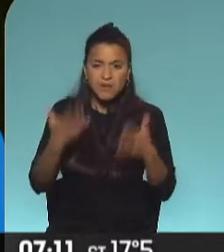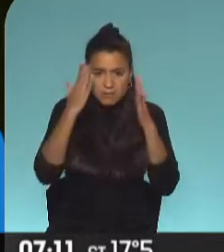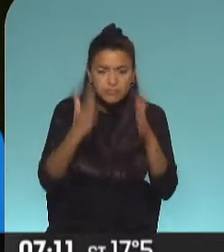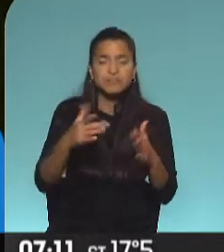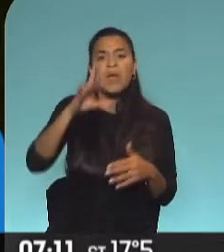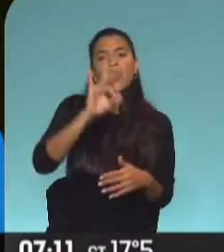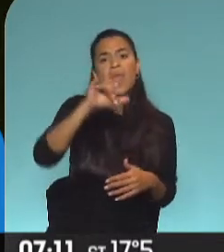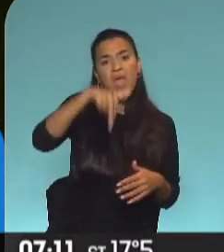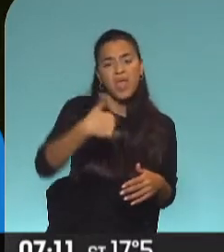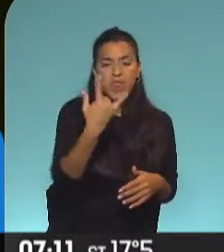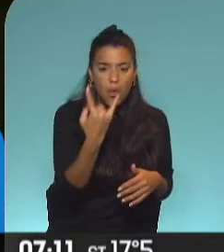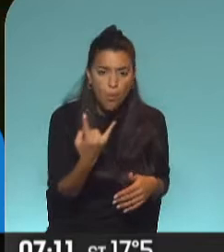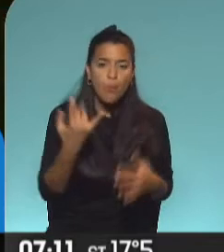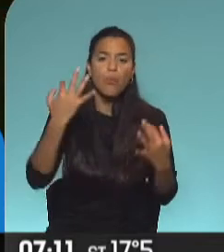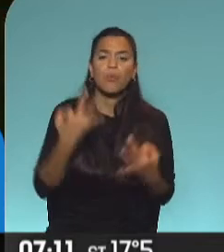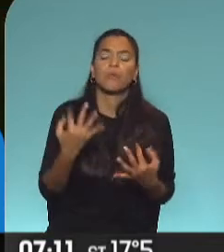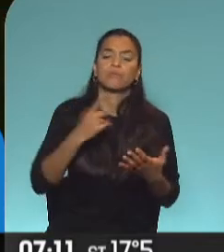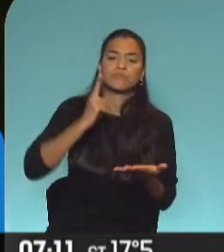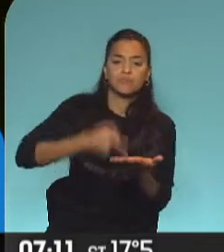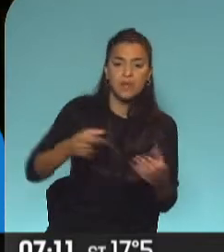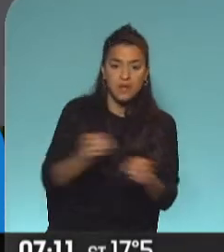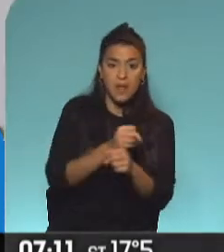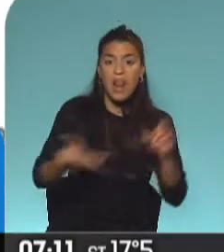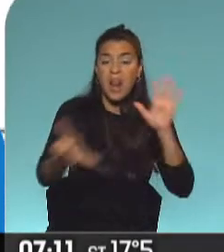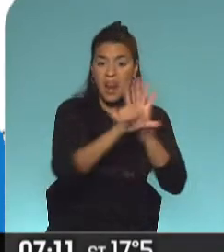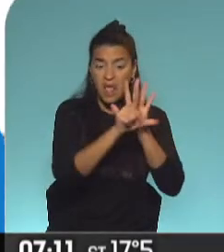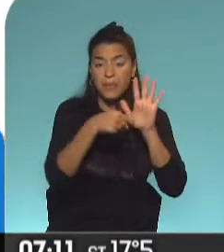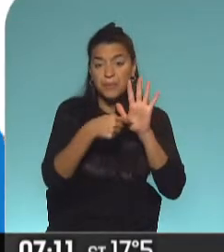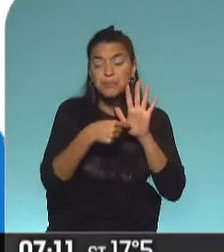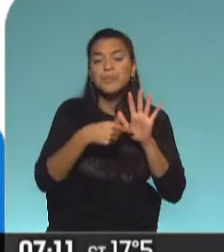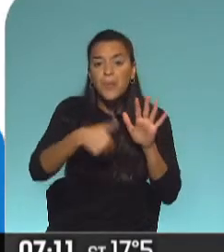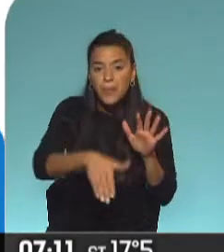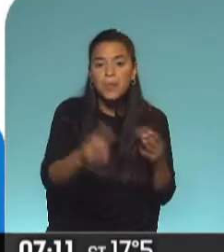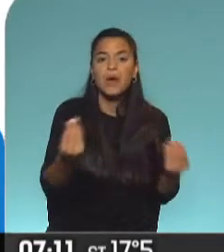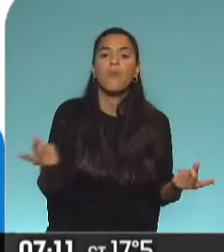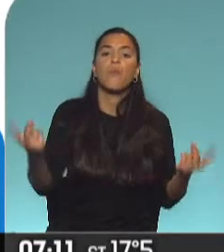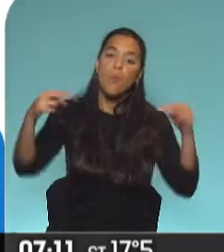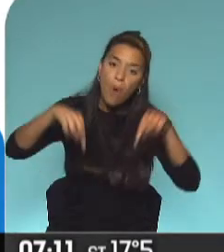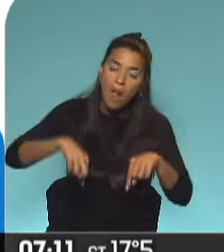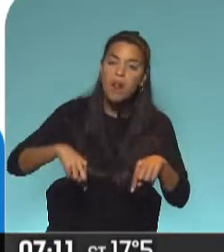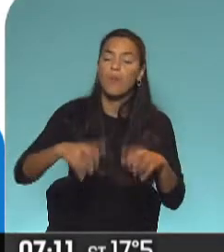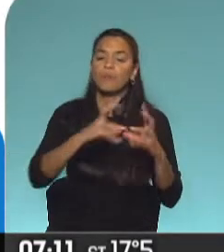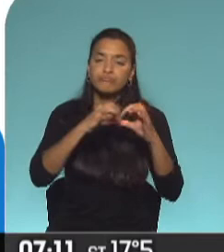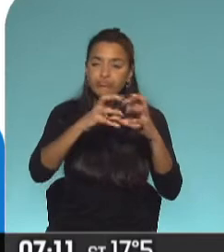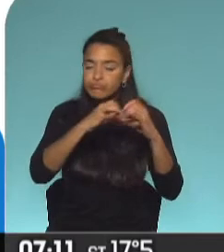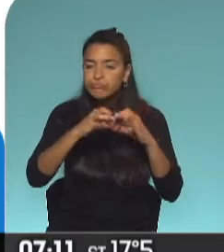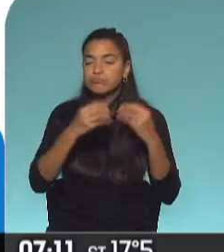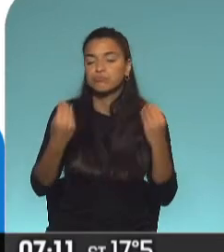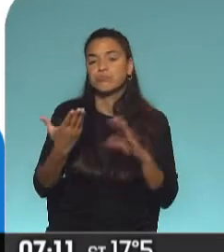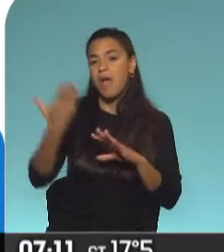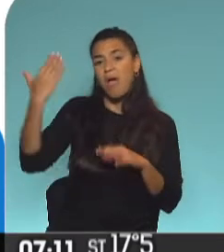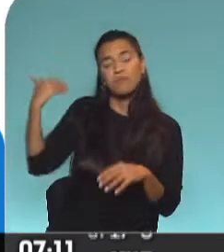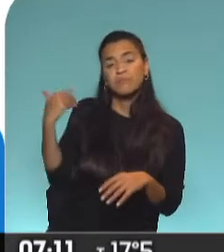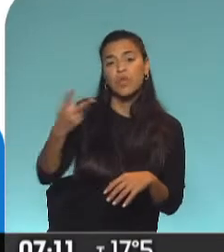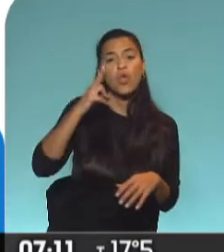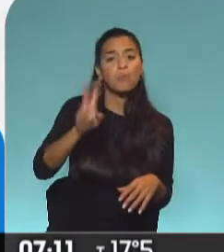ley, lo que viene, porque un DNU una vez que se aprueba es ley, lo que viene a hacer es a volver a poner en discusión lo que pusimos en discusión